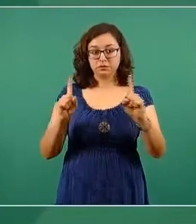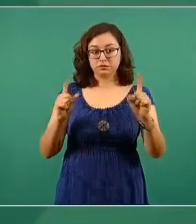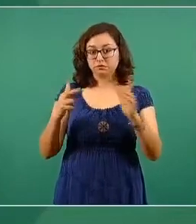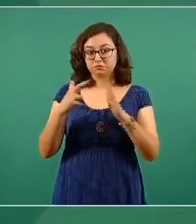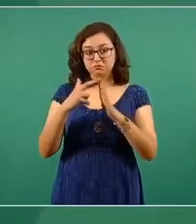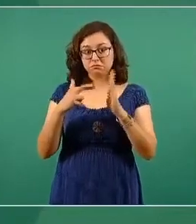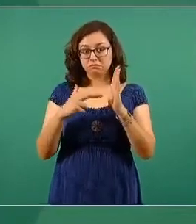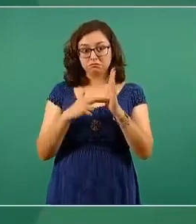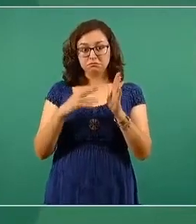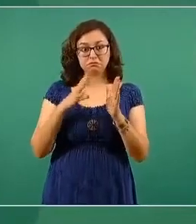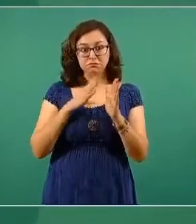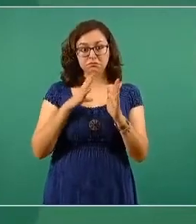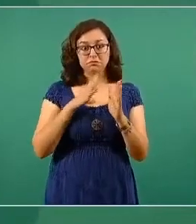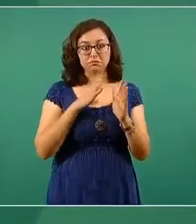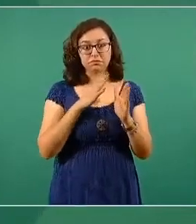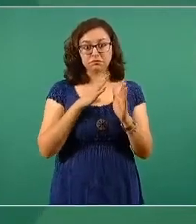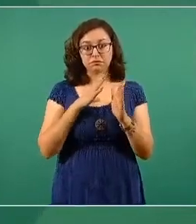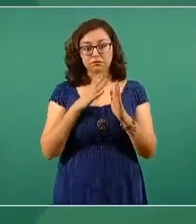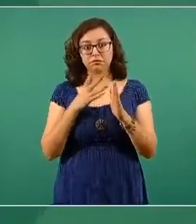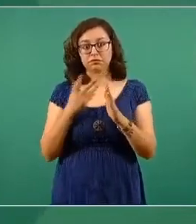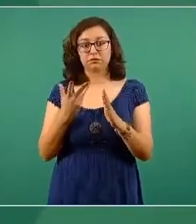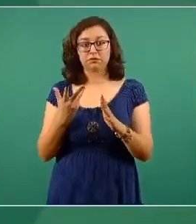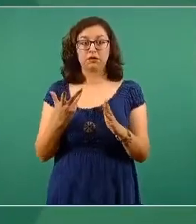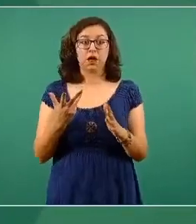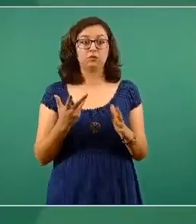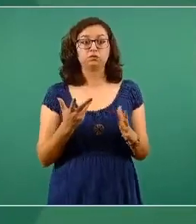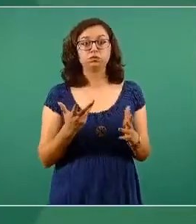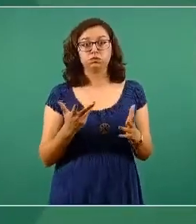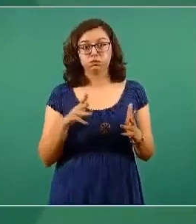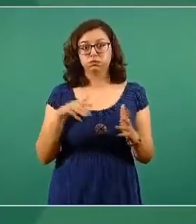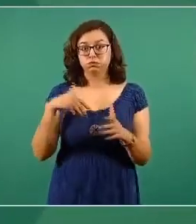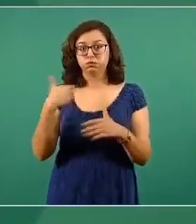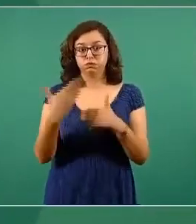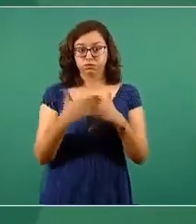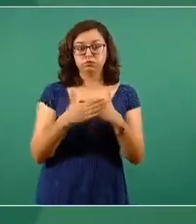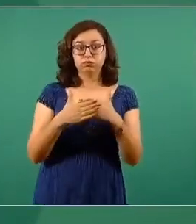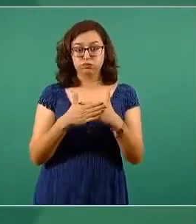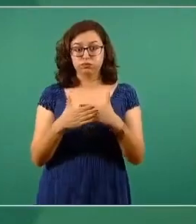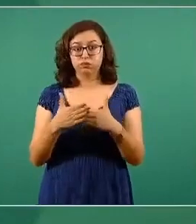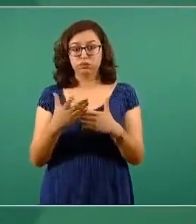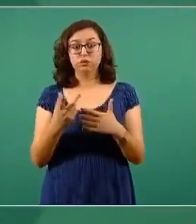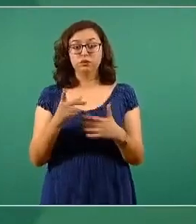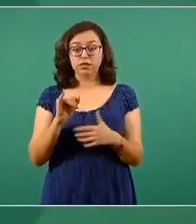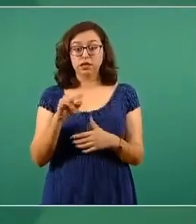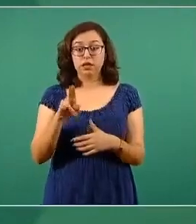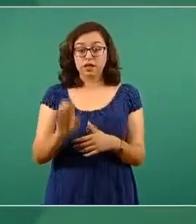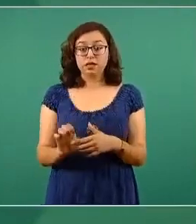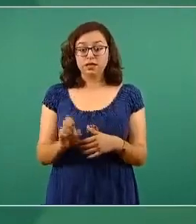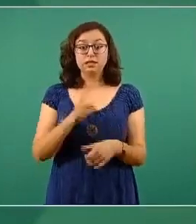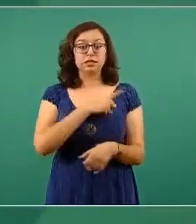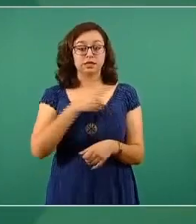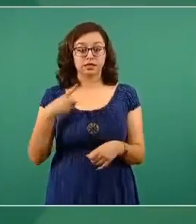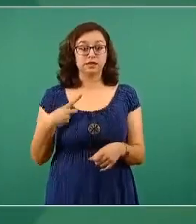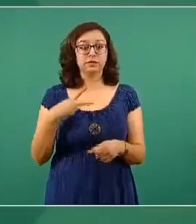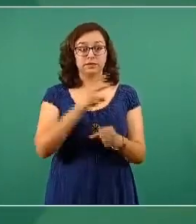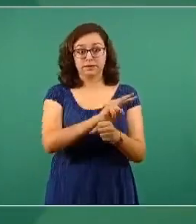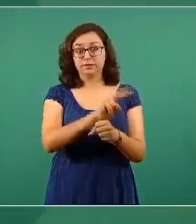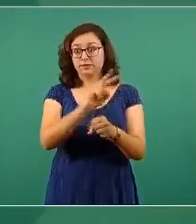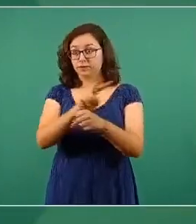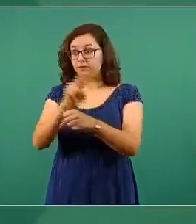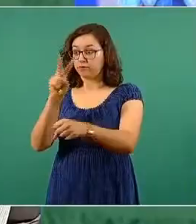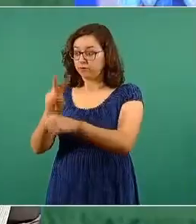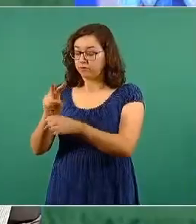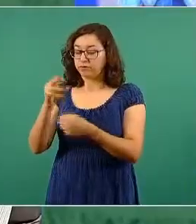que se emitieron y que se van a obviamente observar y respetar por el mismo órgano electoral y los que están ahí en